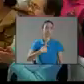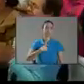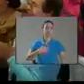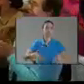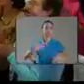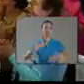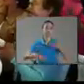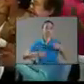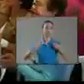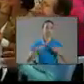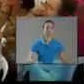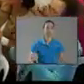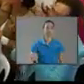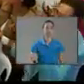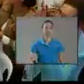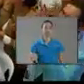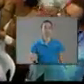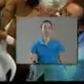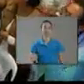me gozaré,